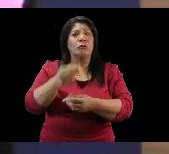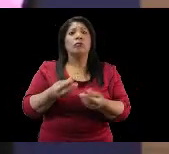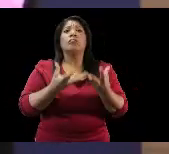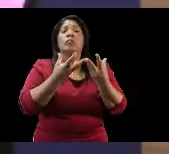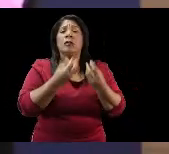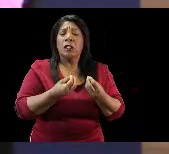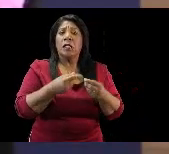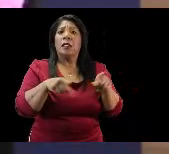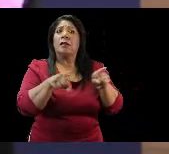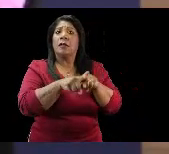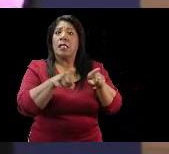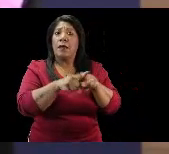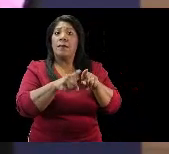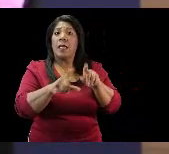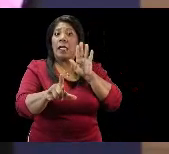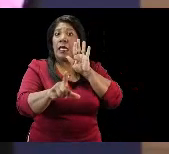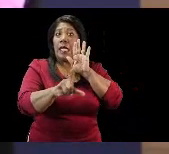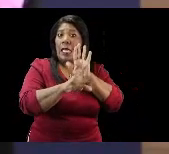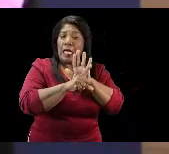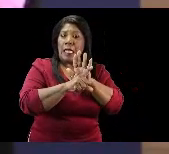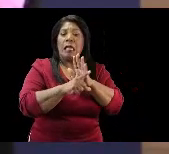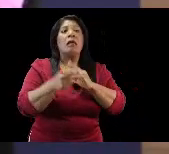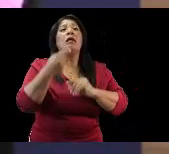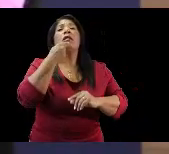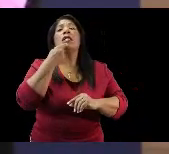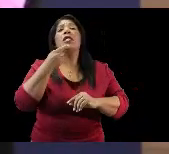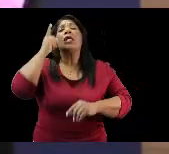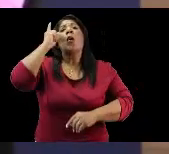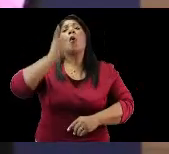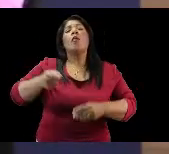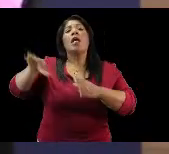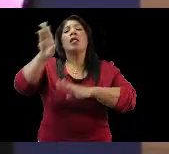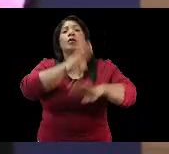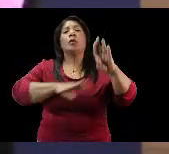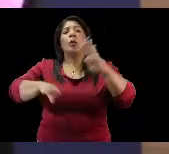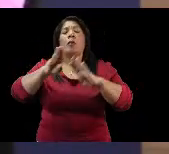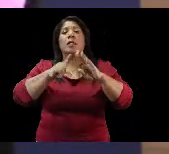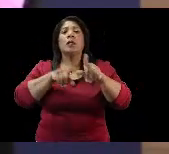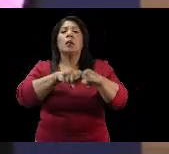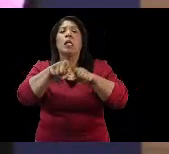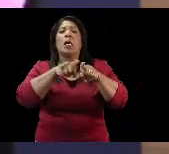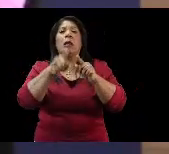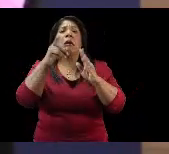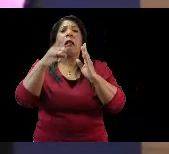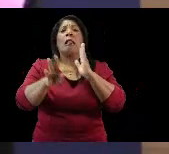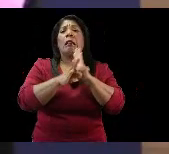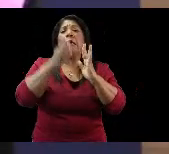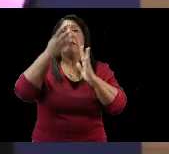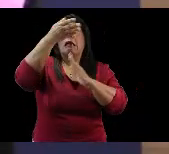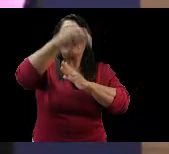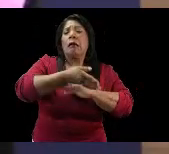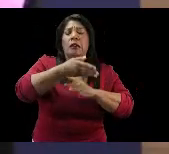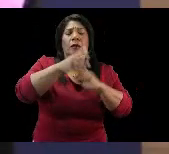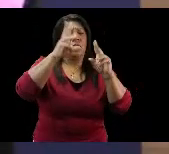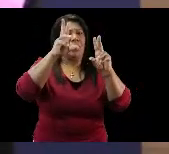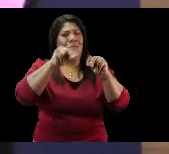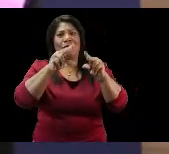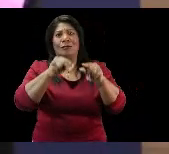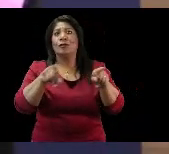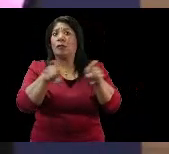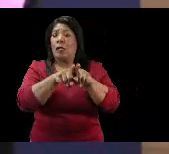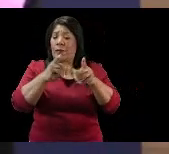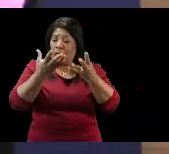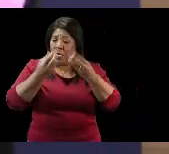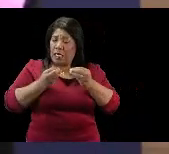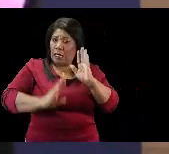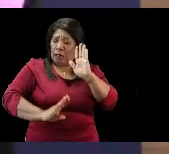que dice la ley, que tienen que terminar un bachiller, una carrera técnica intermedia, que también están buscando